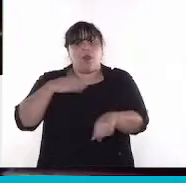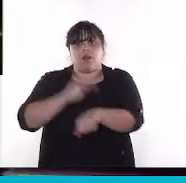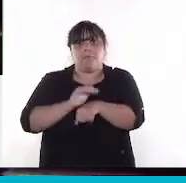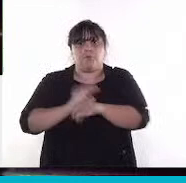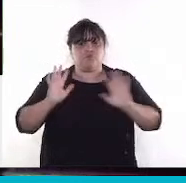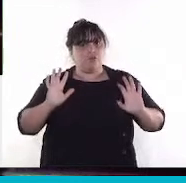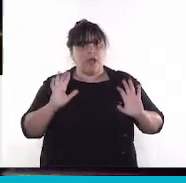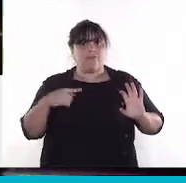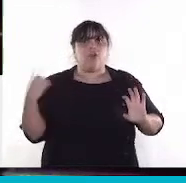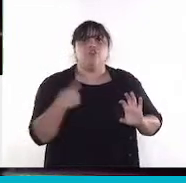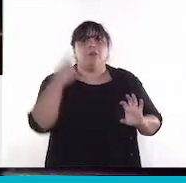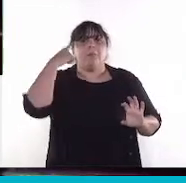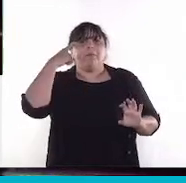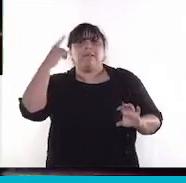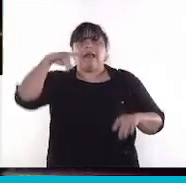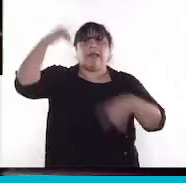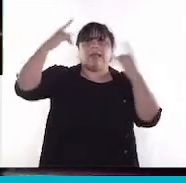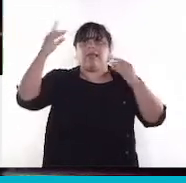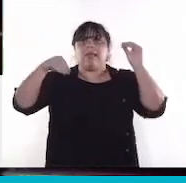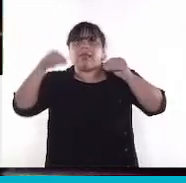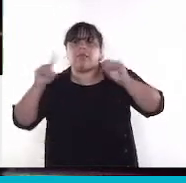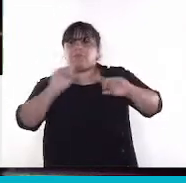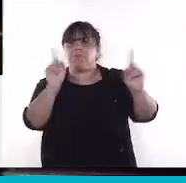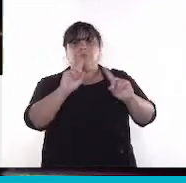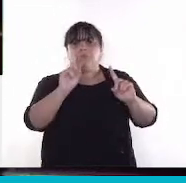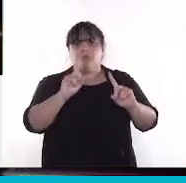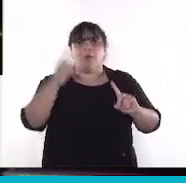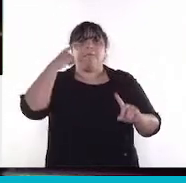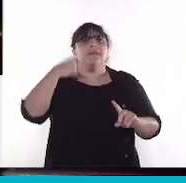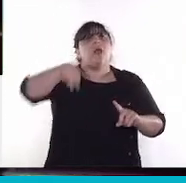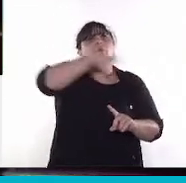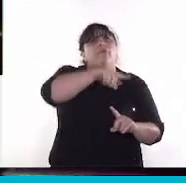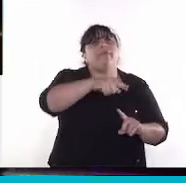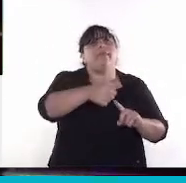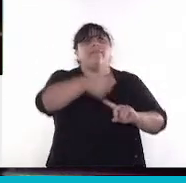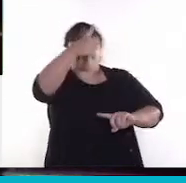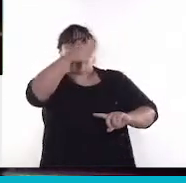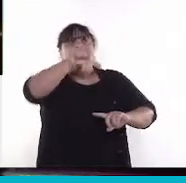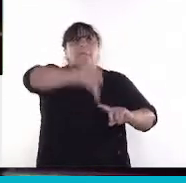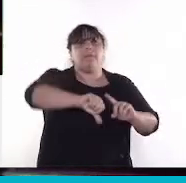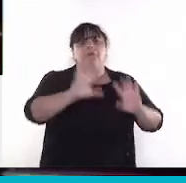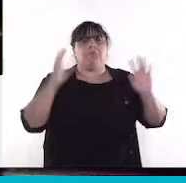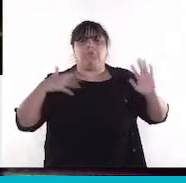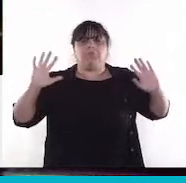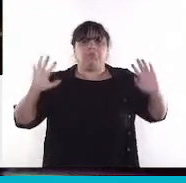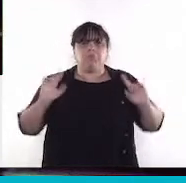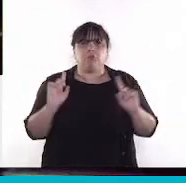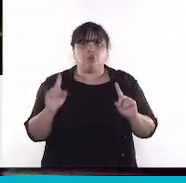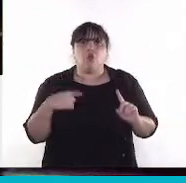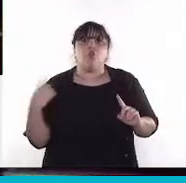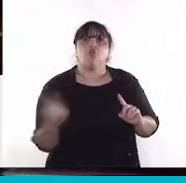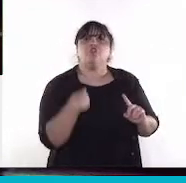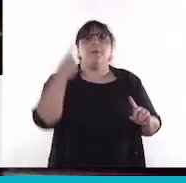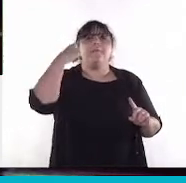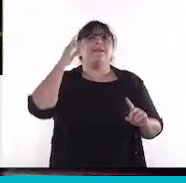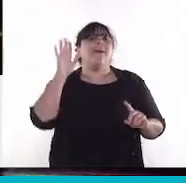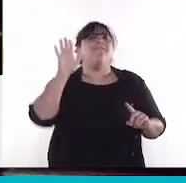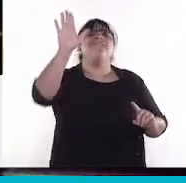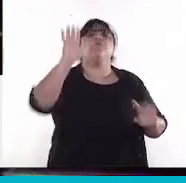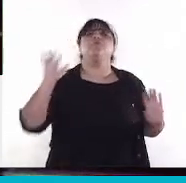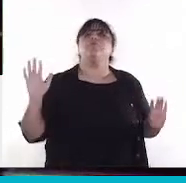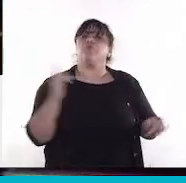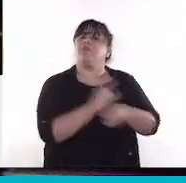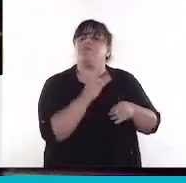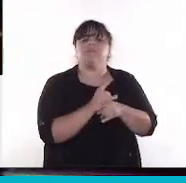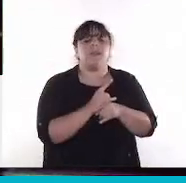vamos a especular con posicionamiento ni con ventajas sectoriales. Nosotros vamos a pensar en grande, vamos a pensar como lo hicimos